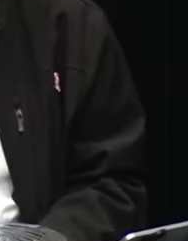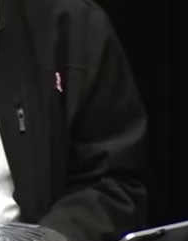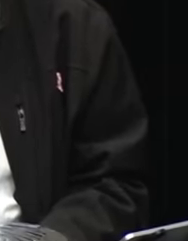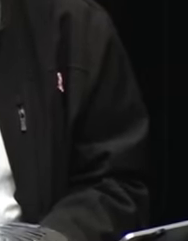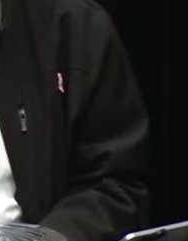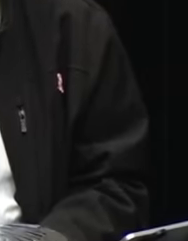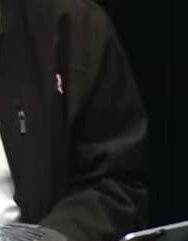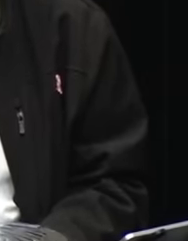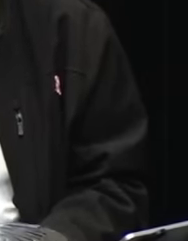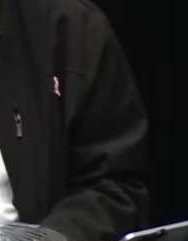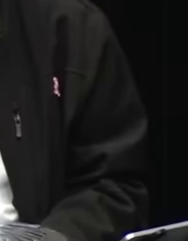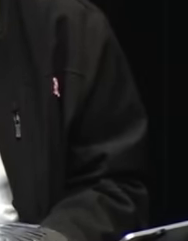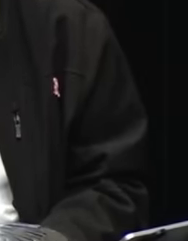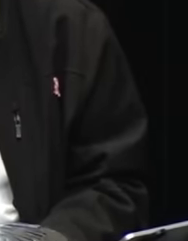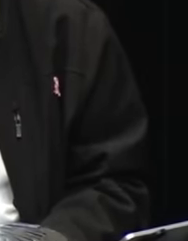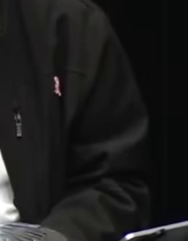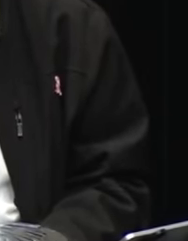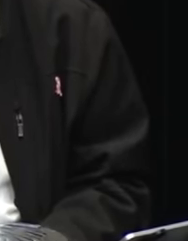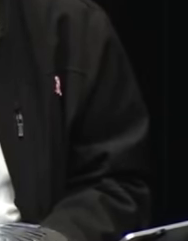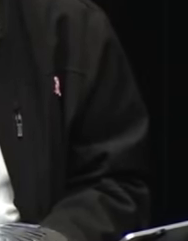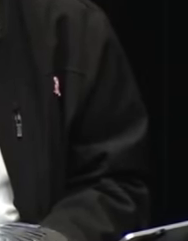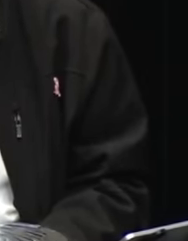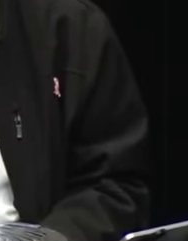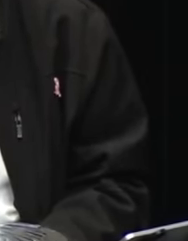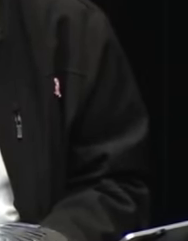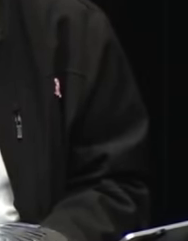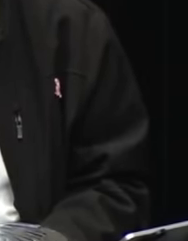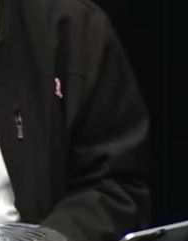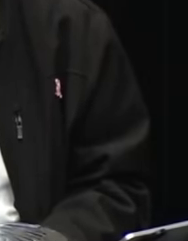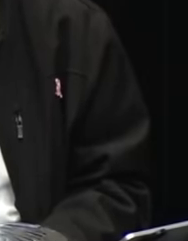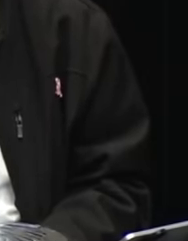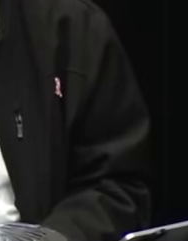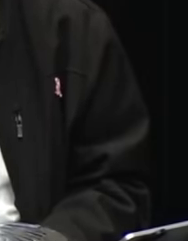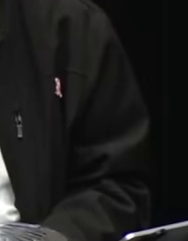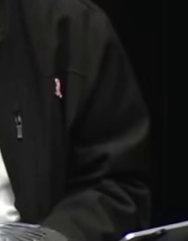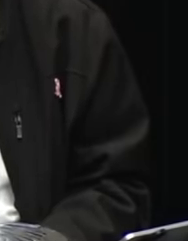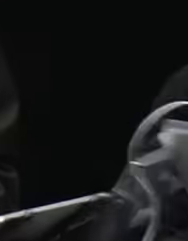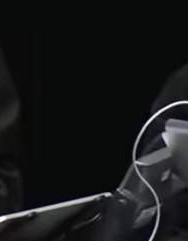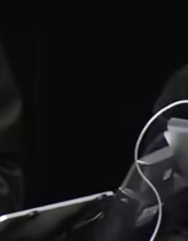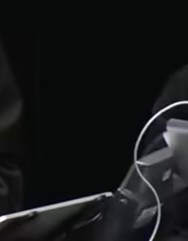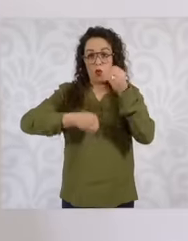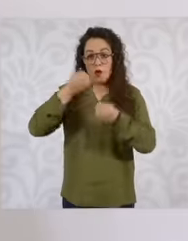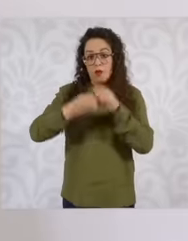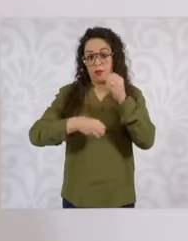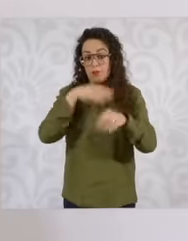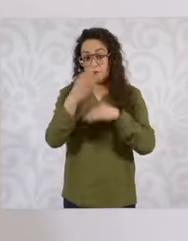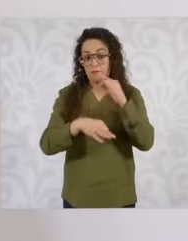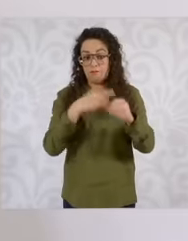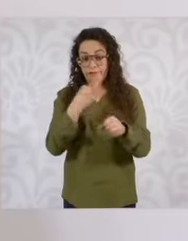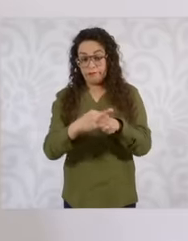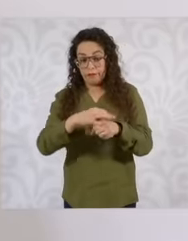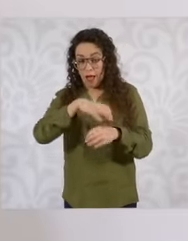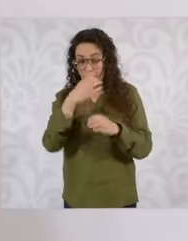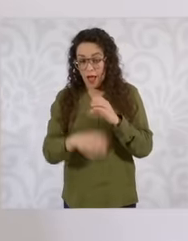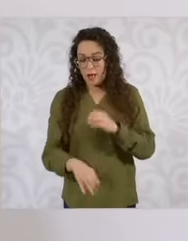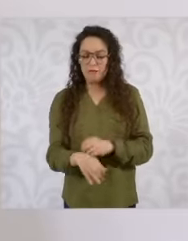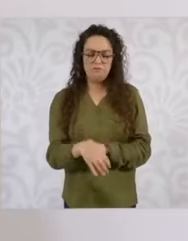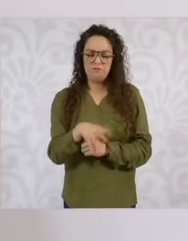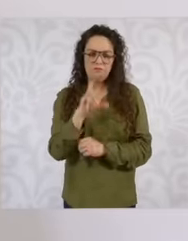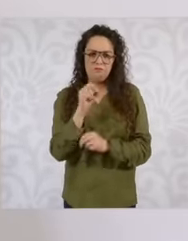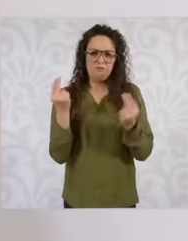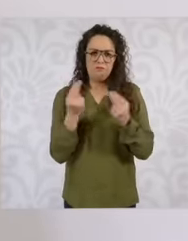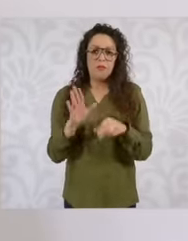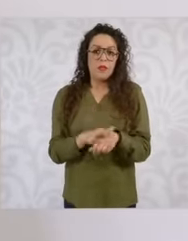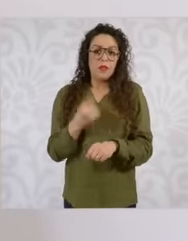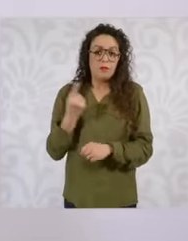No se lo mandé decir. Cuando yo era diputado se lo dije de frente. Porque García